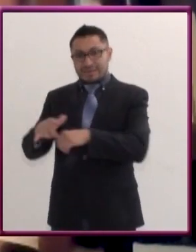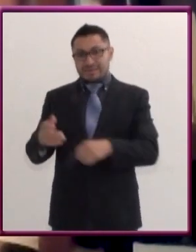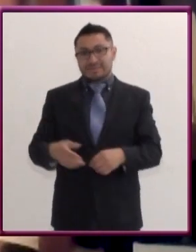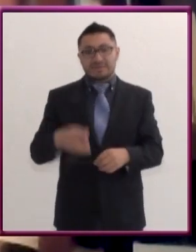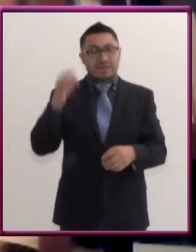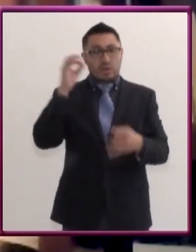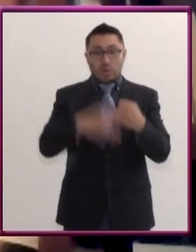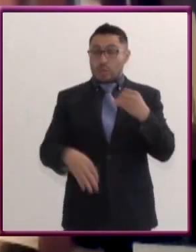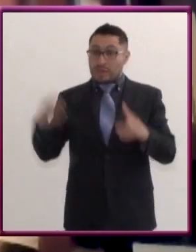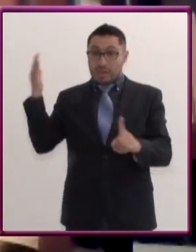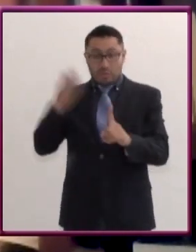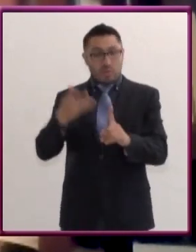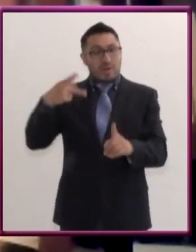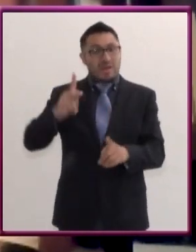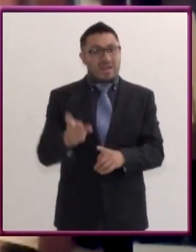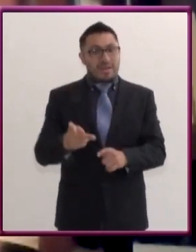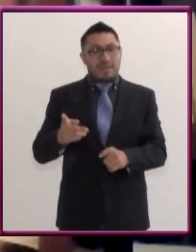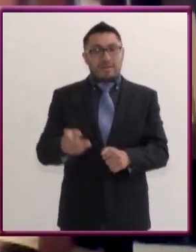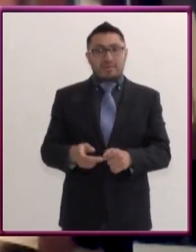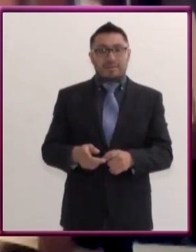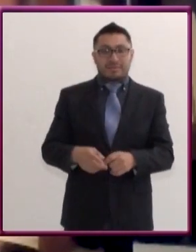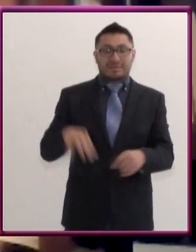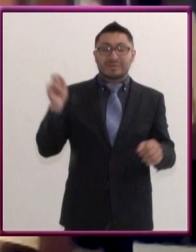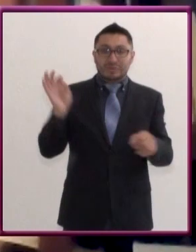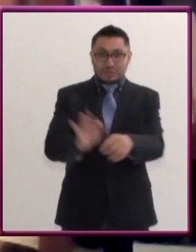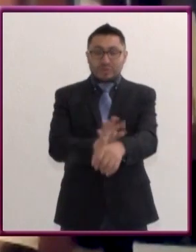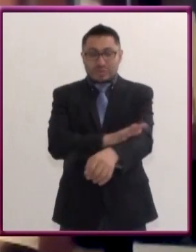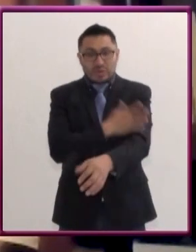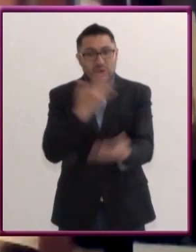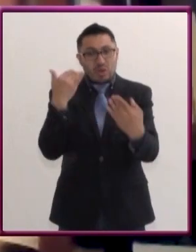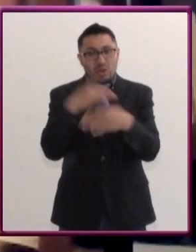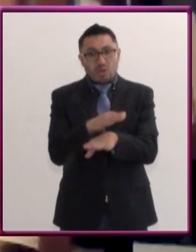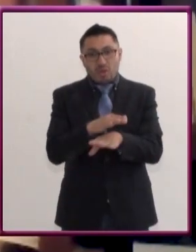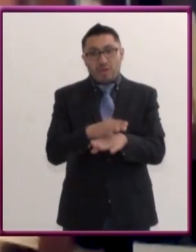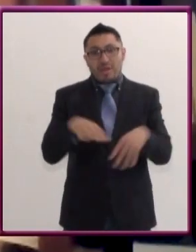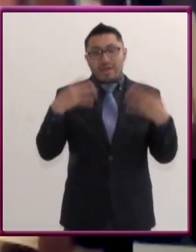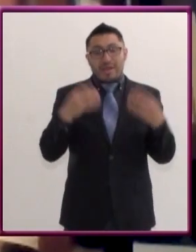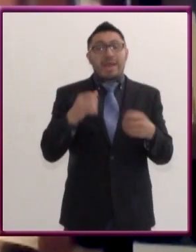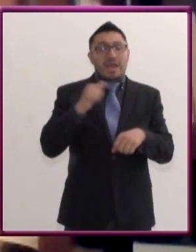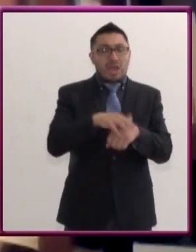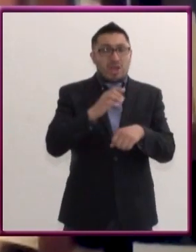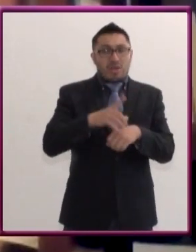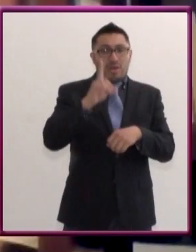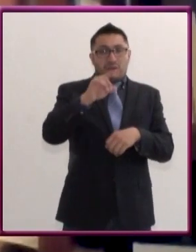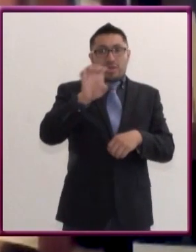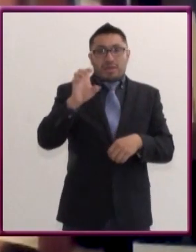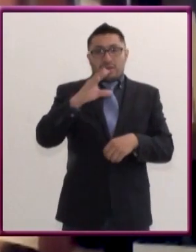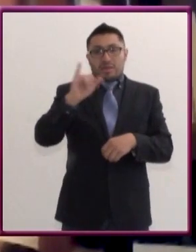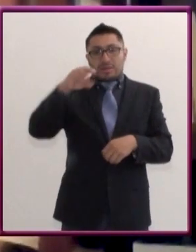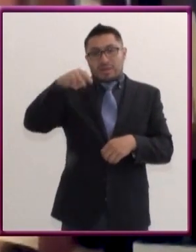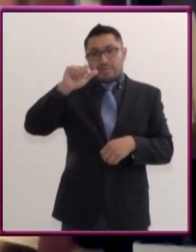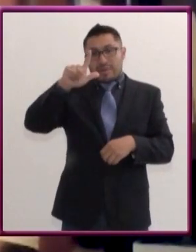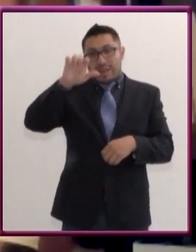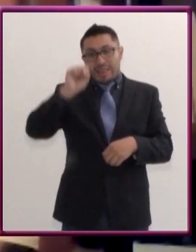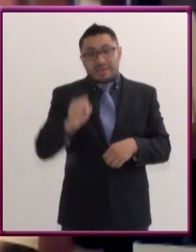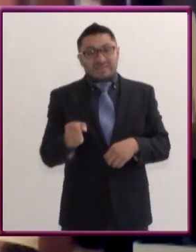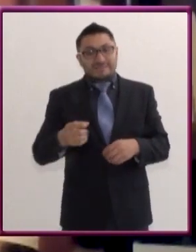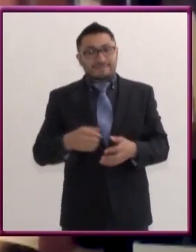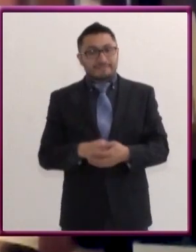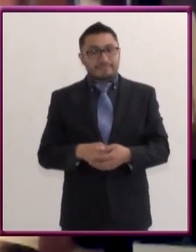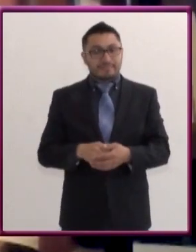último dato. Pero es una historia fascinante sobre el cálculo de los decimales. Ha